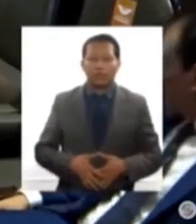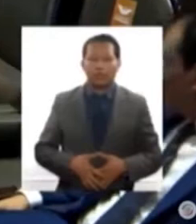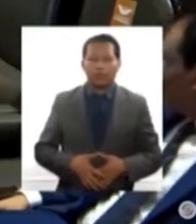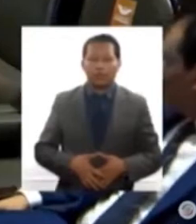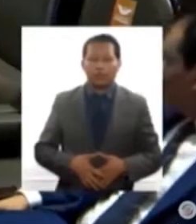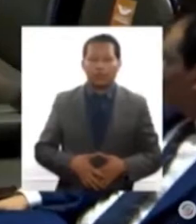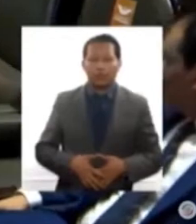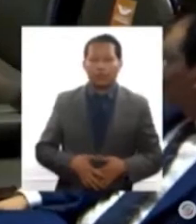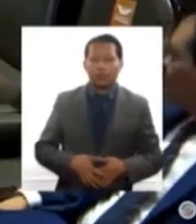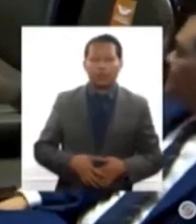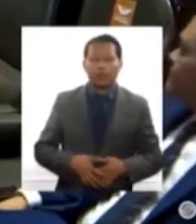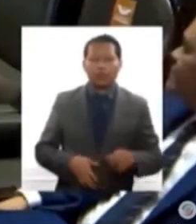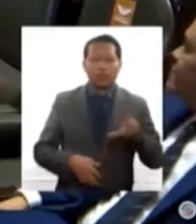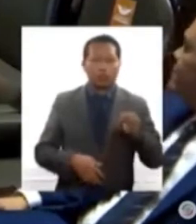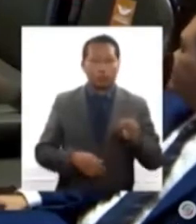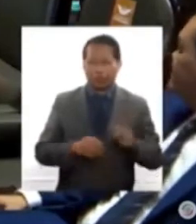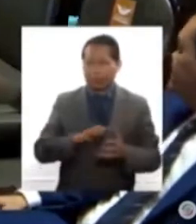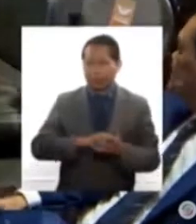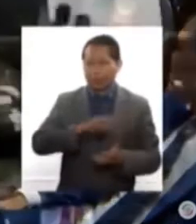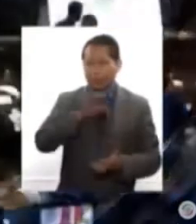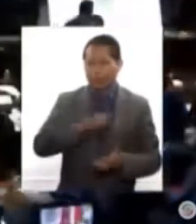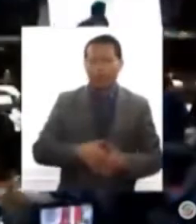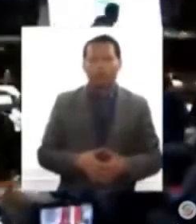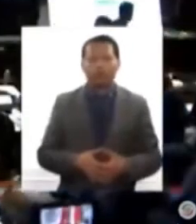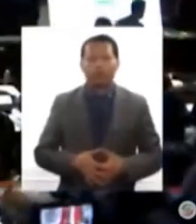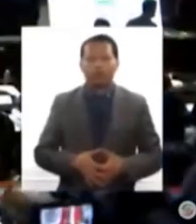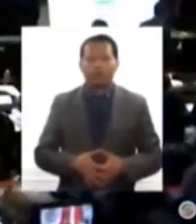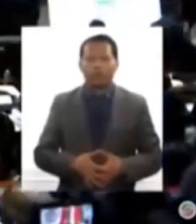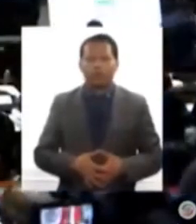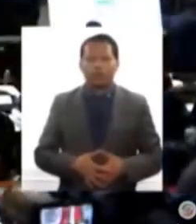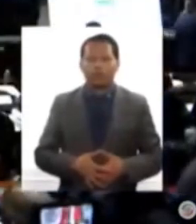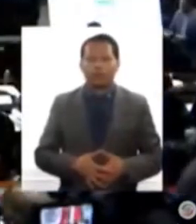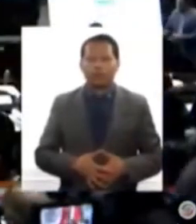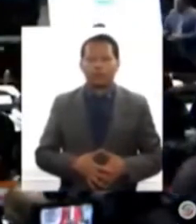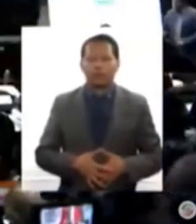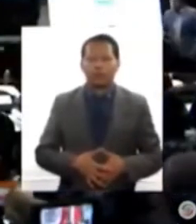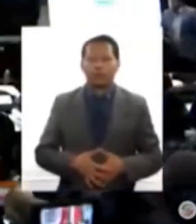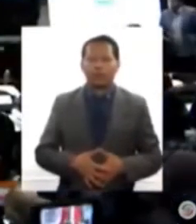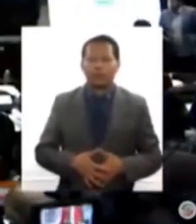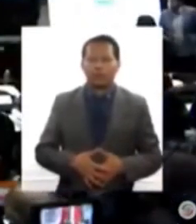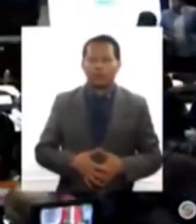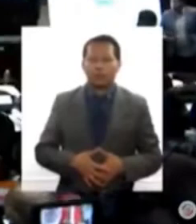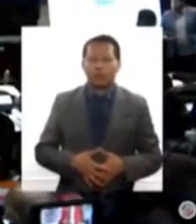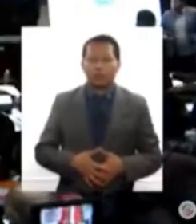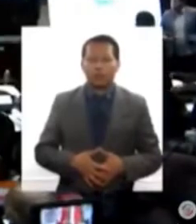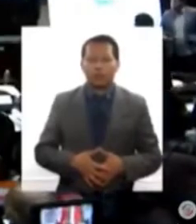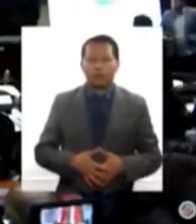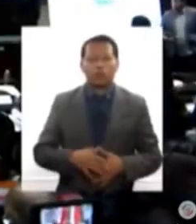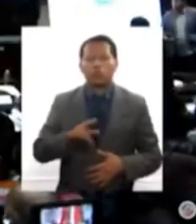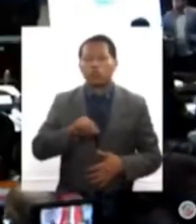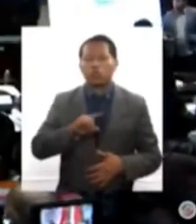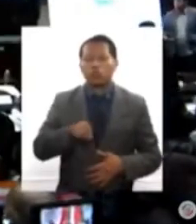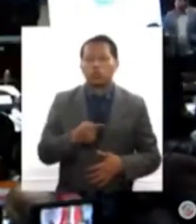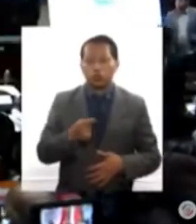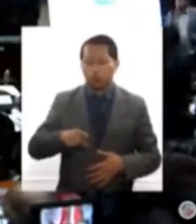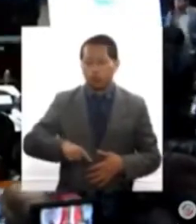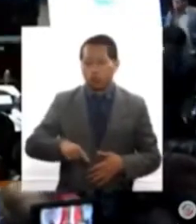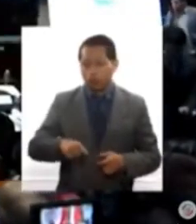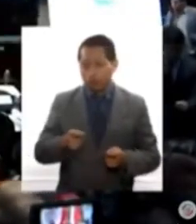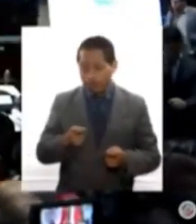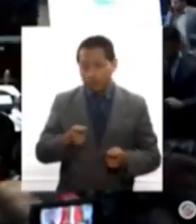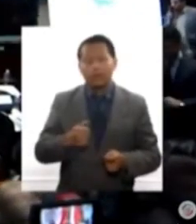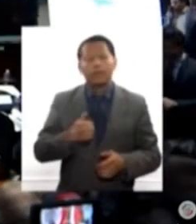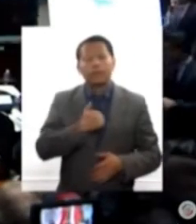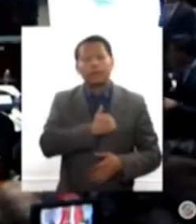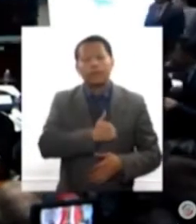bueno, Fabricio, demos la bienvenida a la presidenta del Senado, Mónica Fernández Balboa, para escuchar lo que tenga que decir al respecto. Mónica, senadora, gracias por la